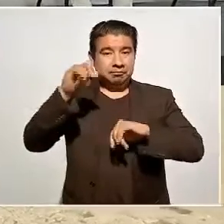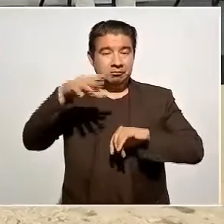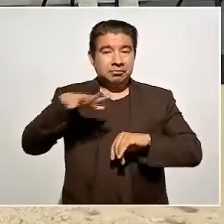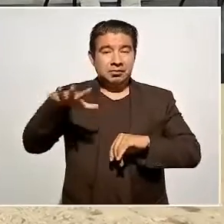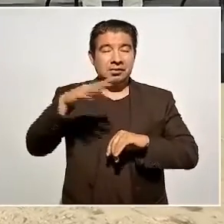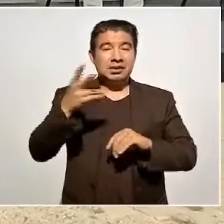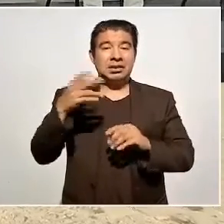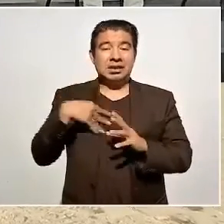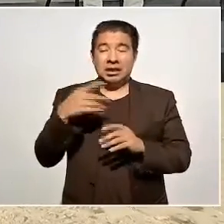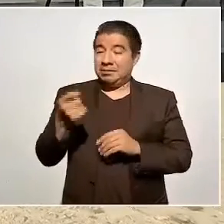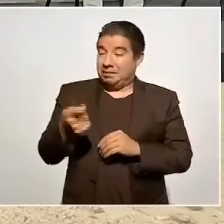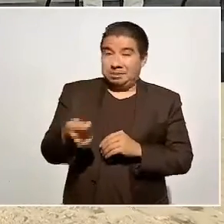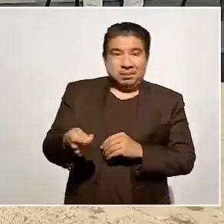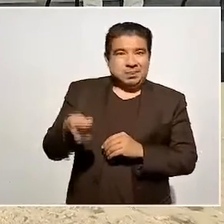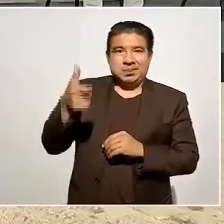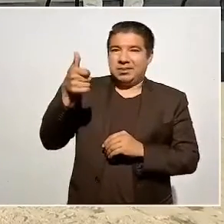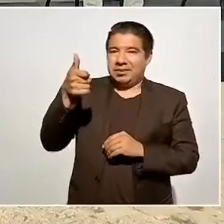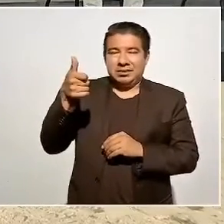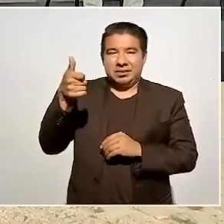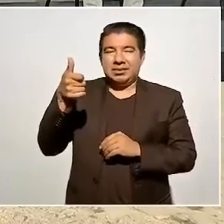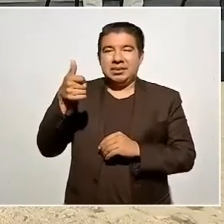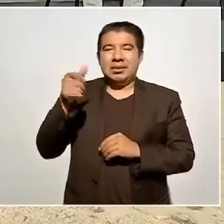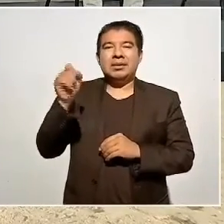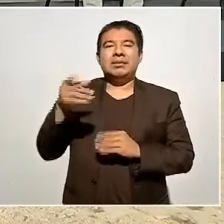emblemático, fuimos precursores de esa obra